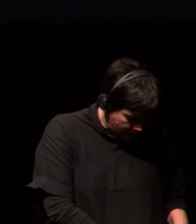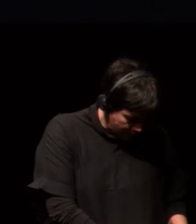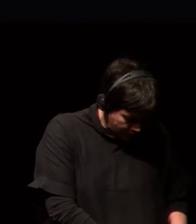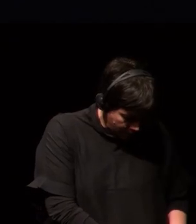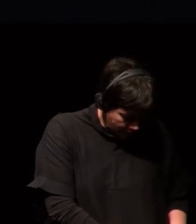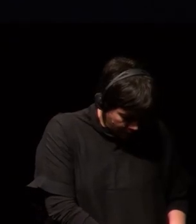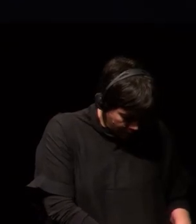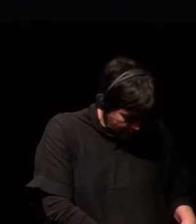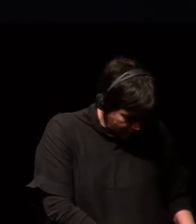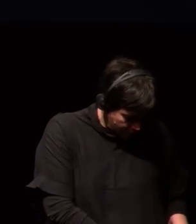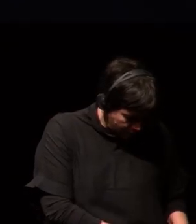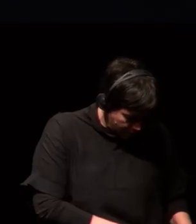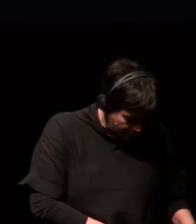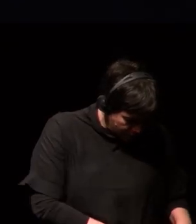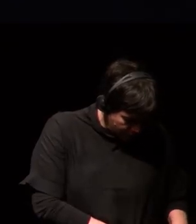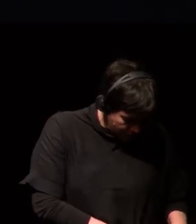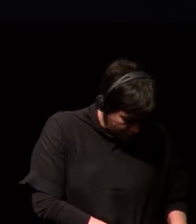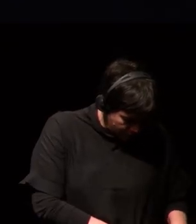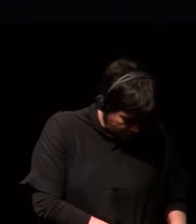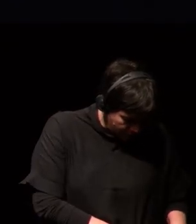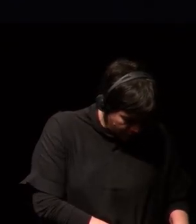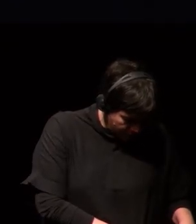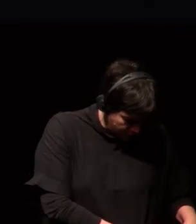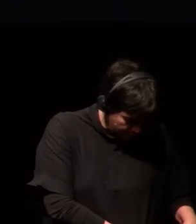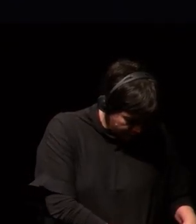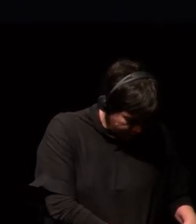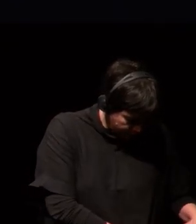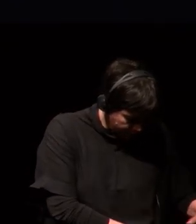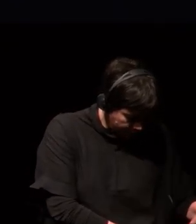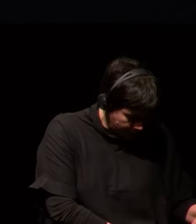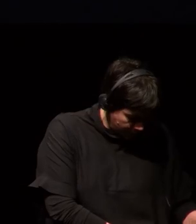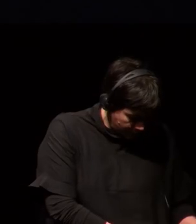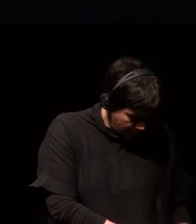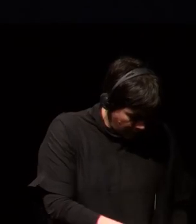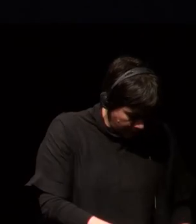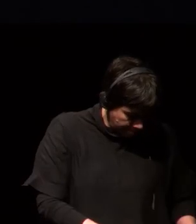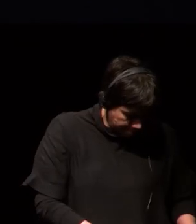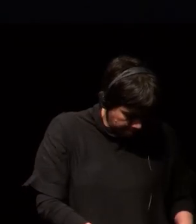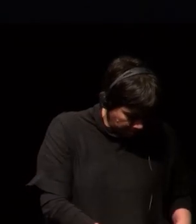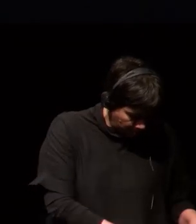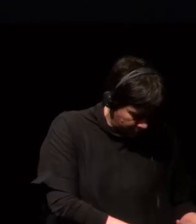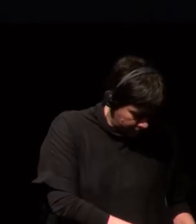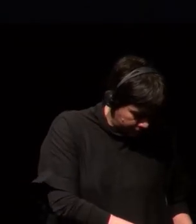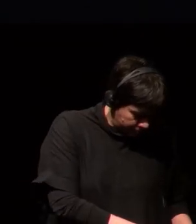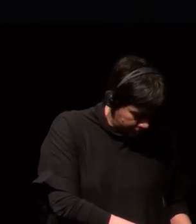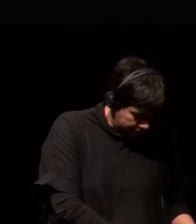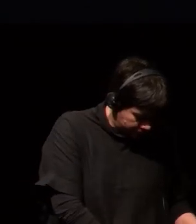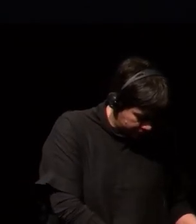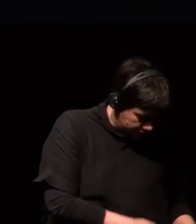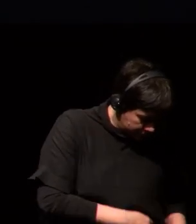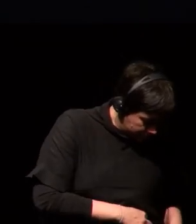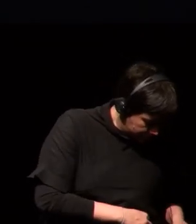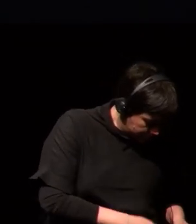en Australia. Vengo desde muy lejos para contribuir, para aportar, y sé que muchos de vosotros